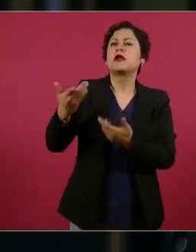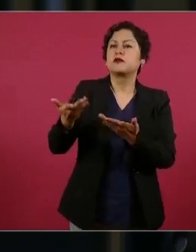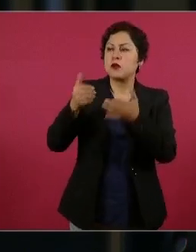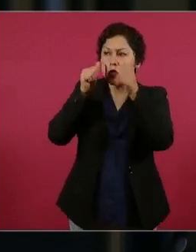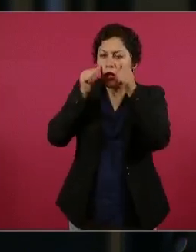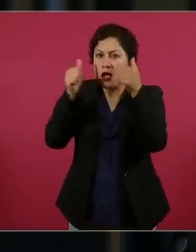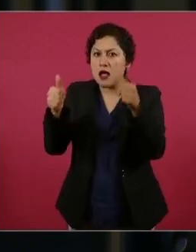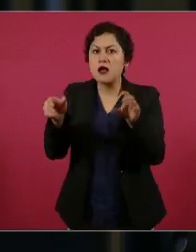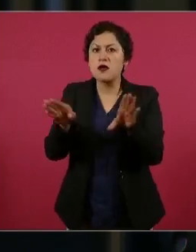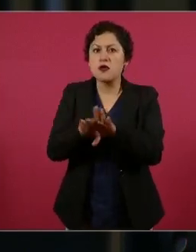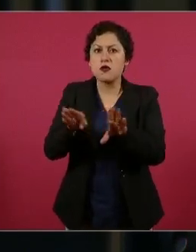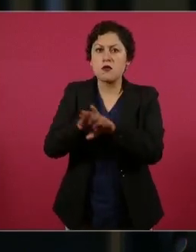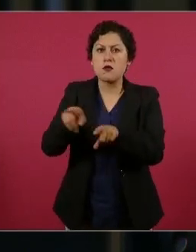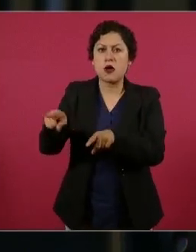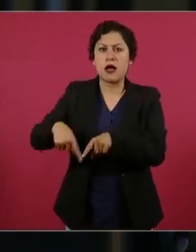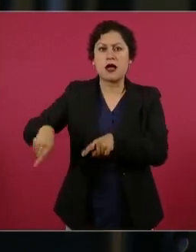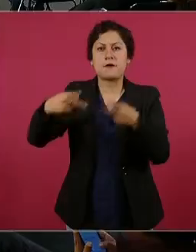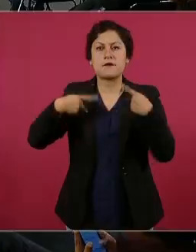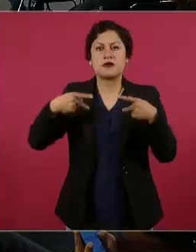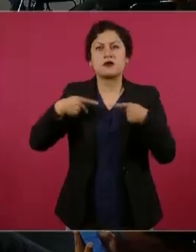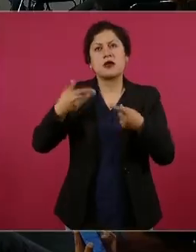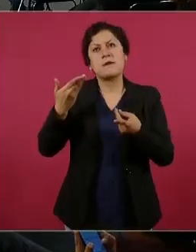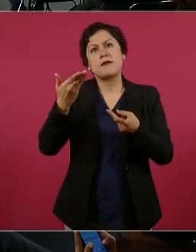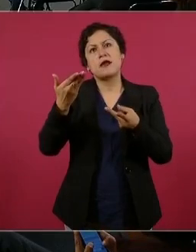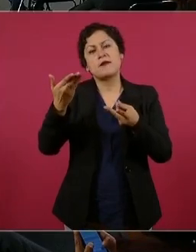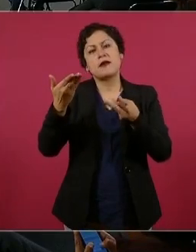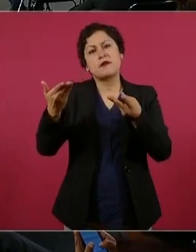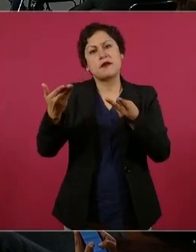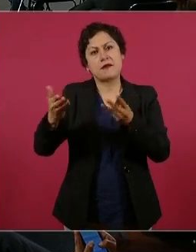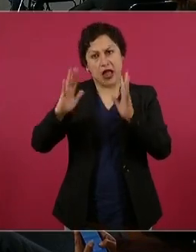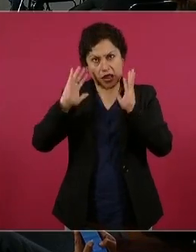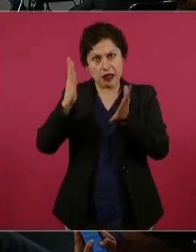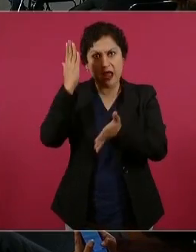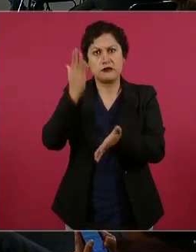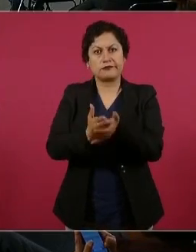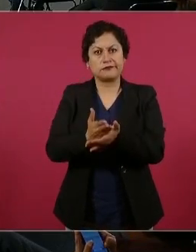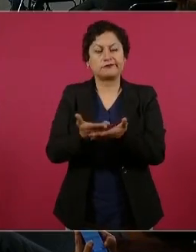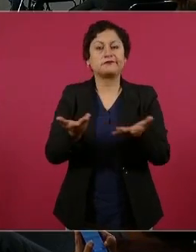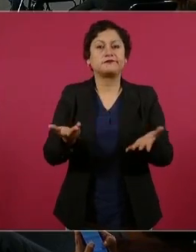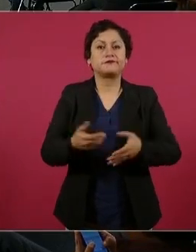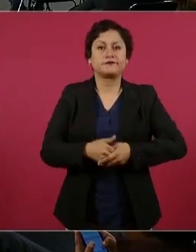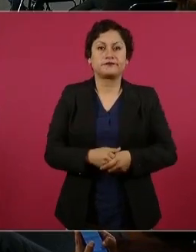por todas las peticiones del pueblo? Sí, estamos